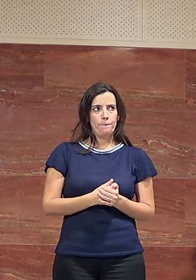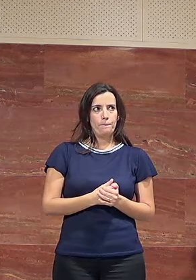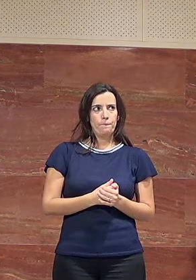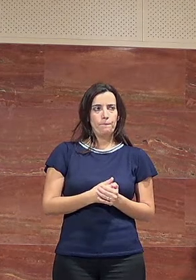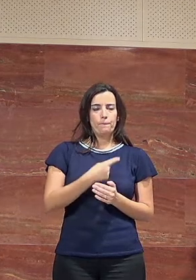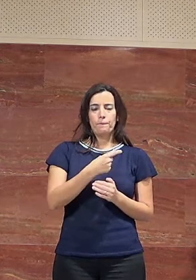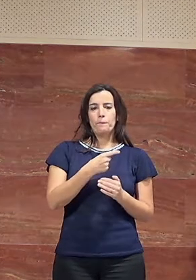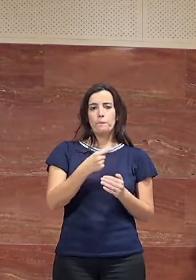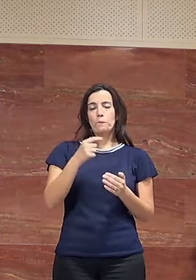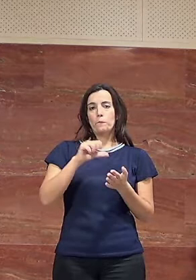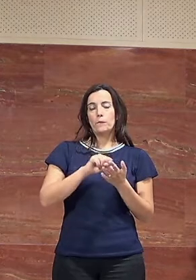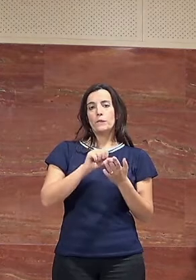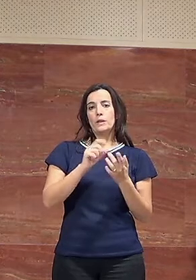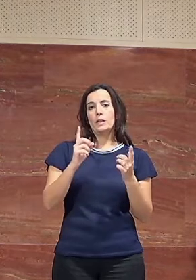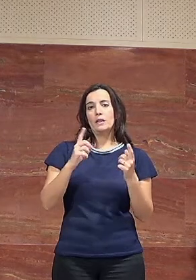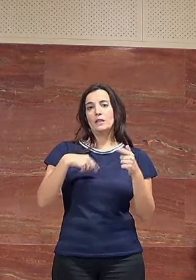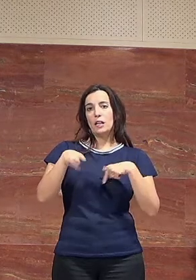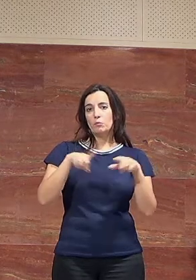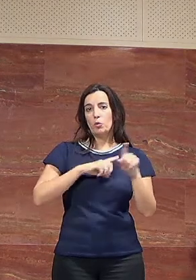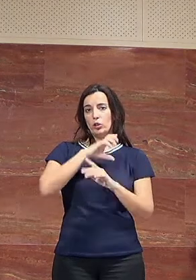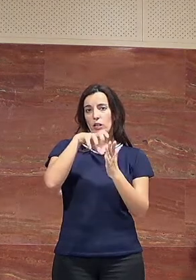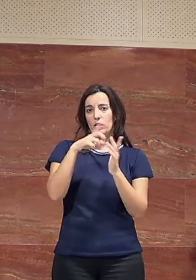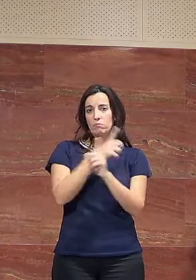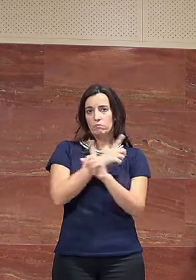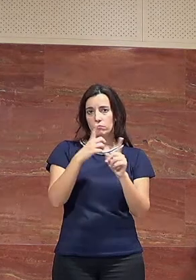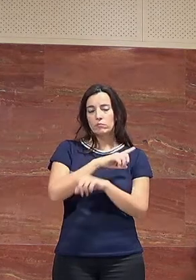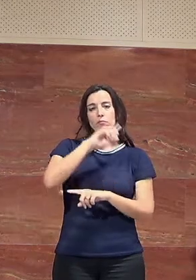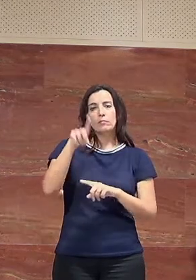centros de intercambio de transporte y cuáles son las zonas afectadas